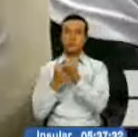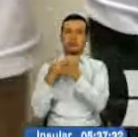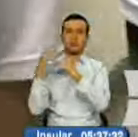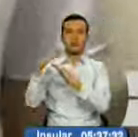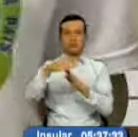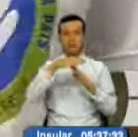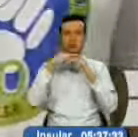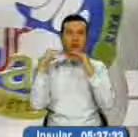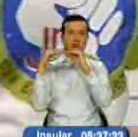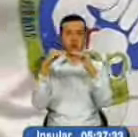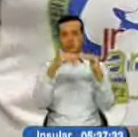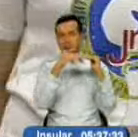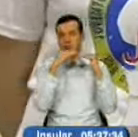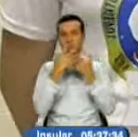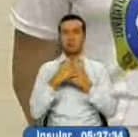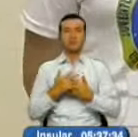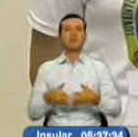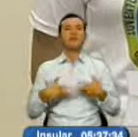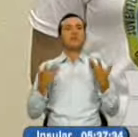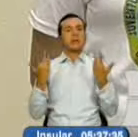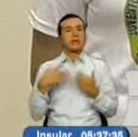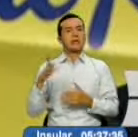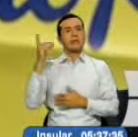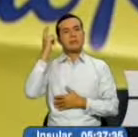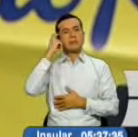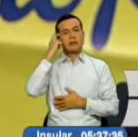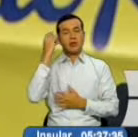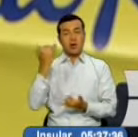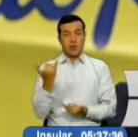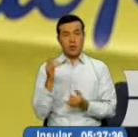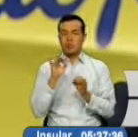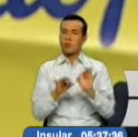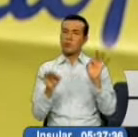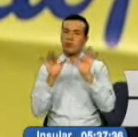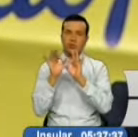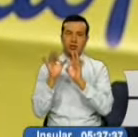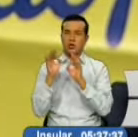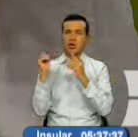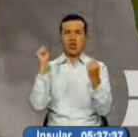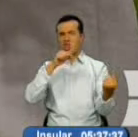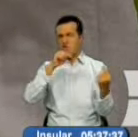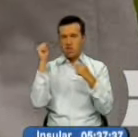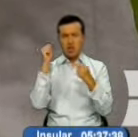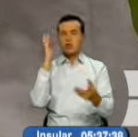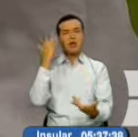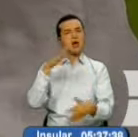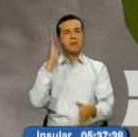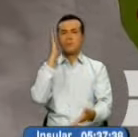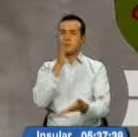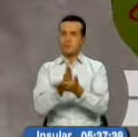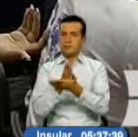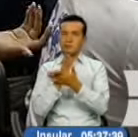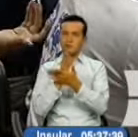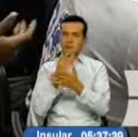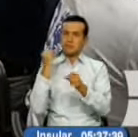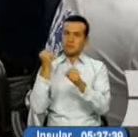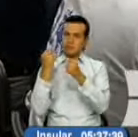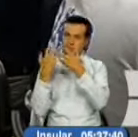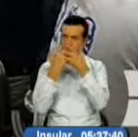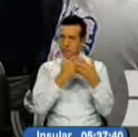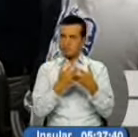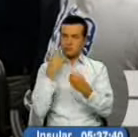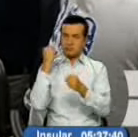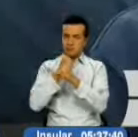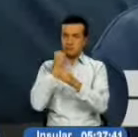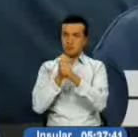y la democracia y en este sentido consideran que es el momento de superar las confrontaciones políticas y unirse a trabajar por el desarrollo